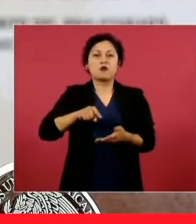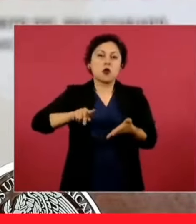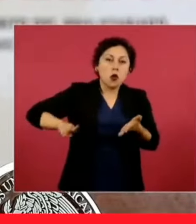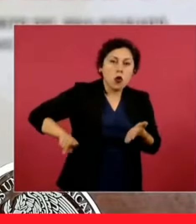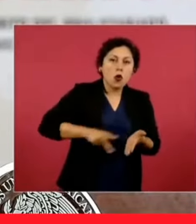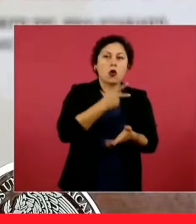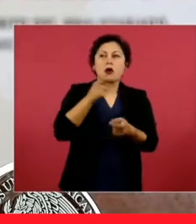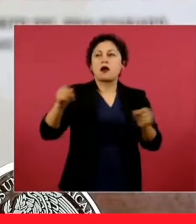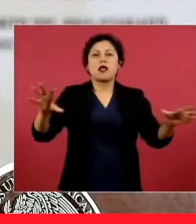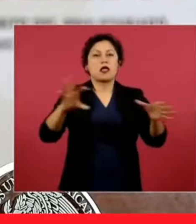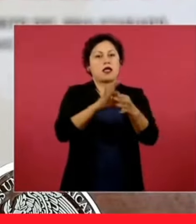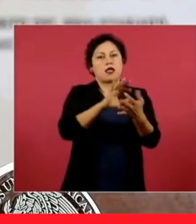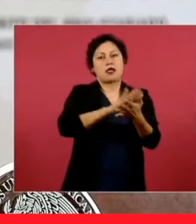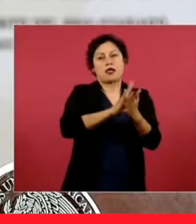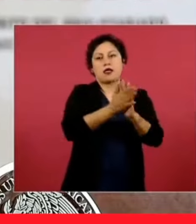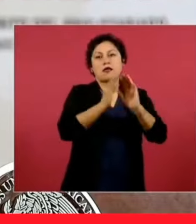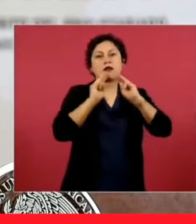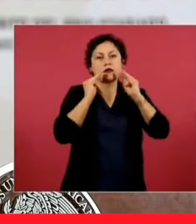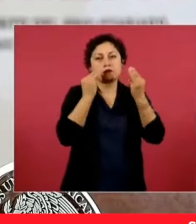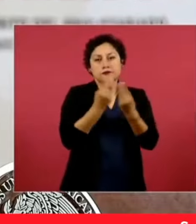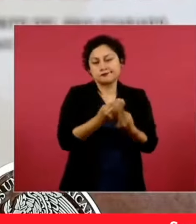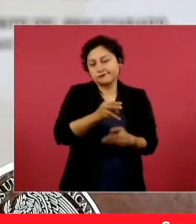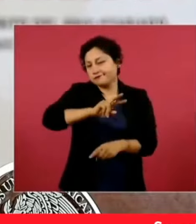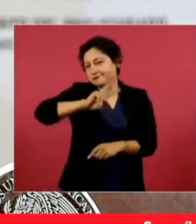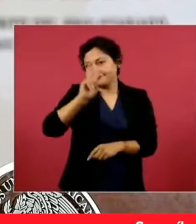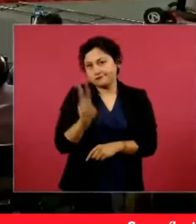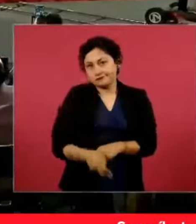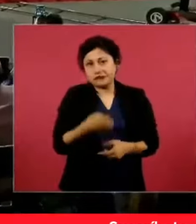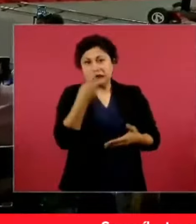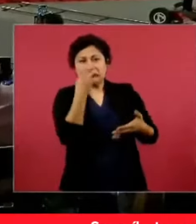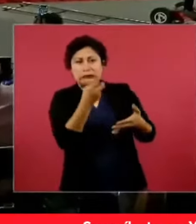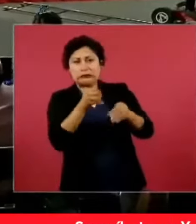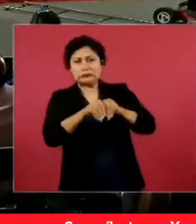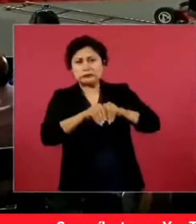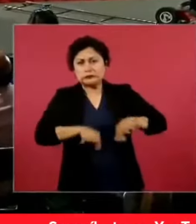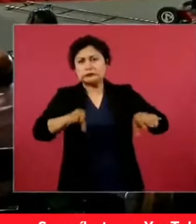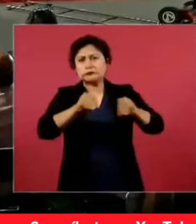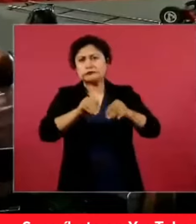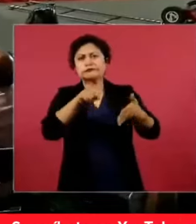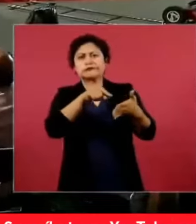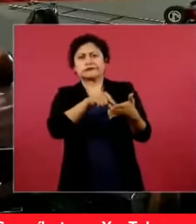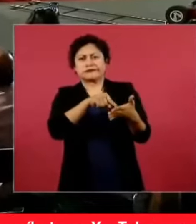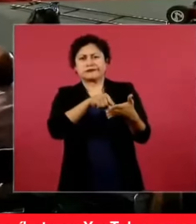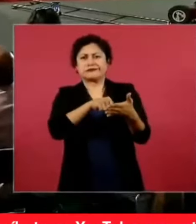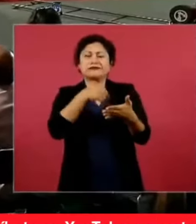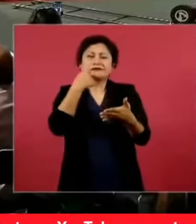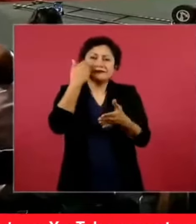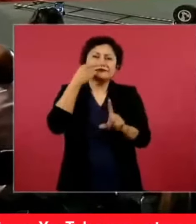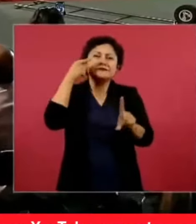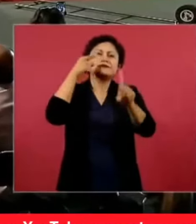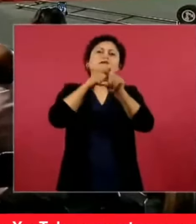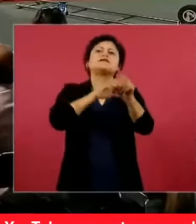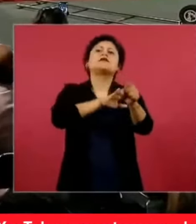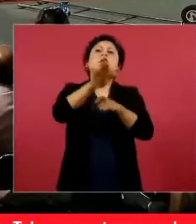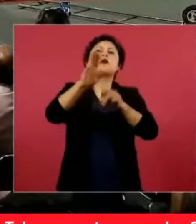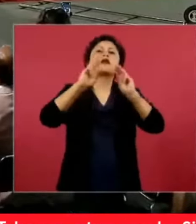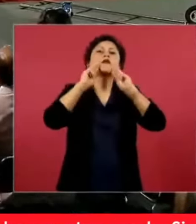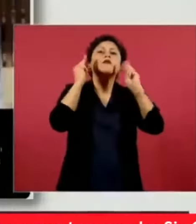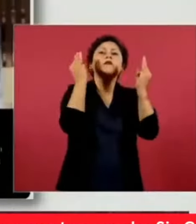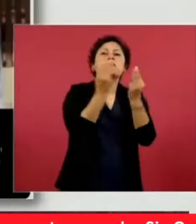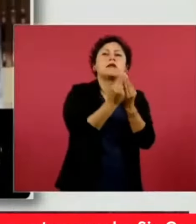Pues hay que decir que muchos de los montajes que se arman contra el presidente buscan vincularlo con el crimen